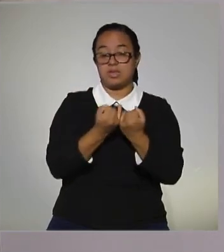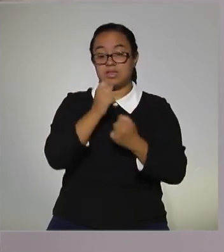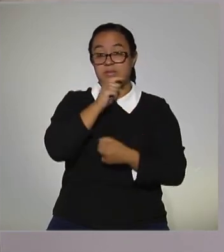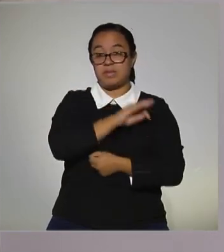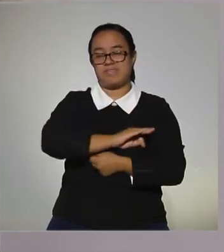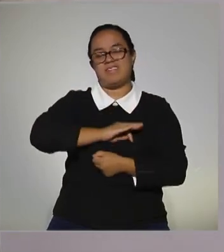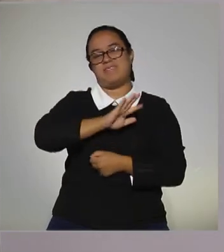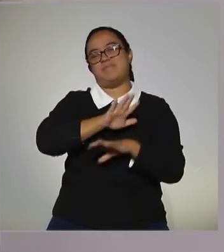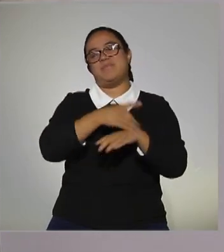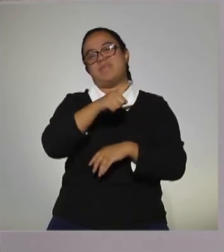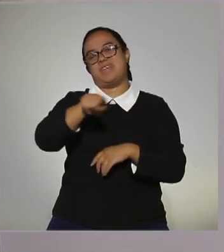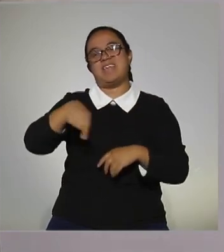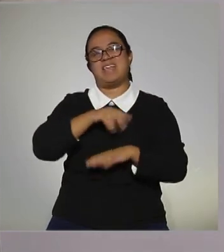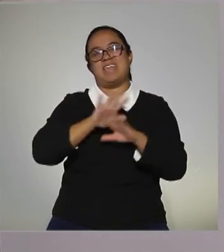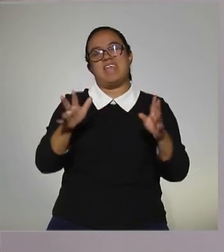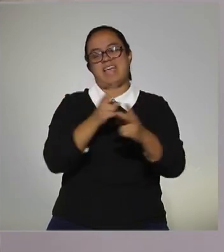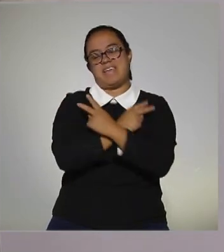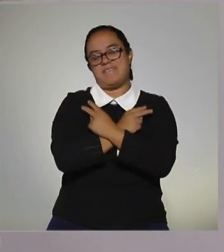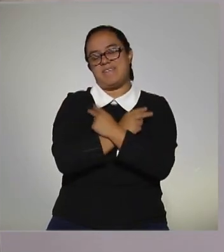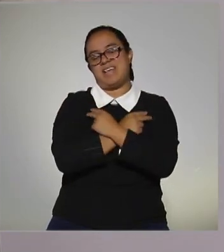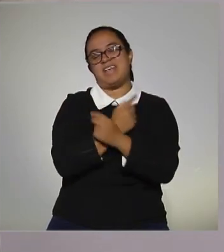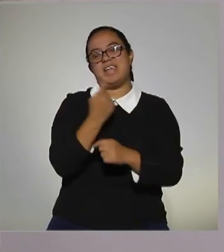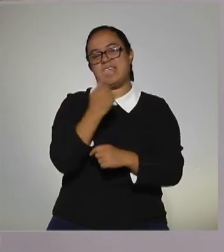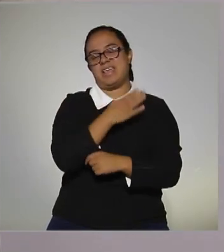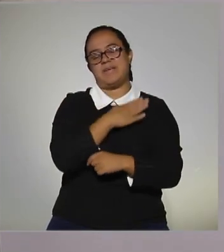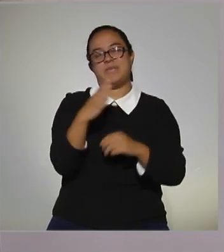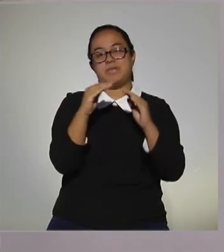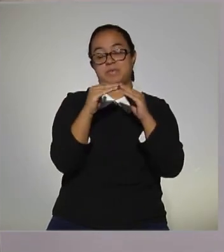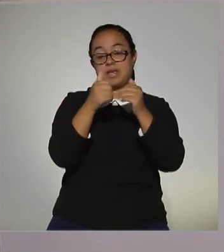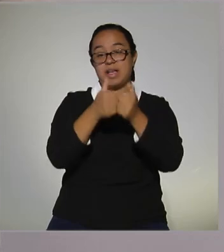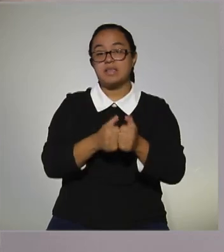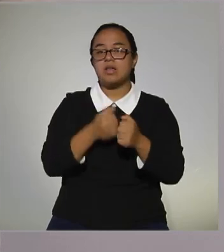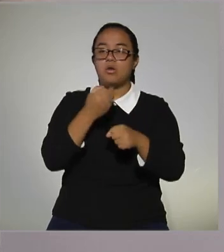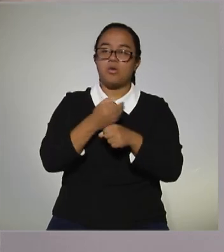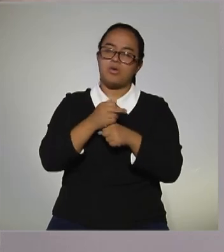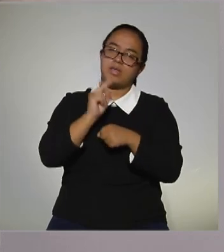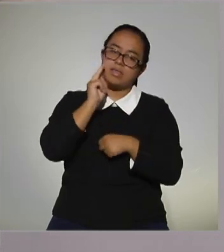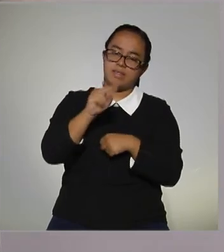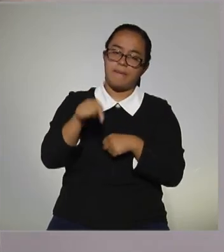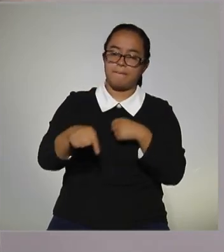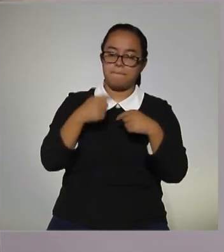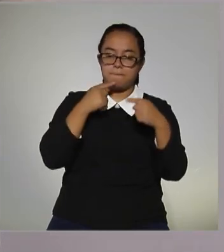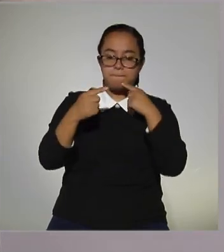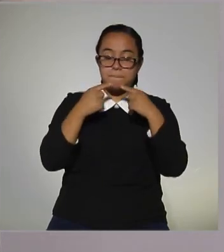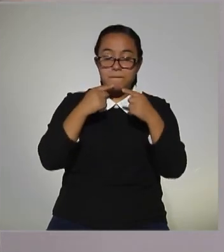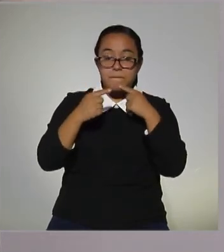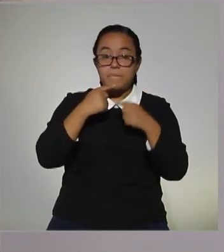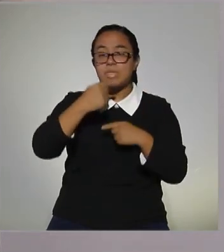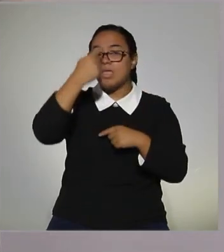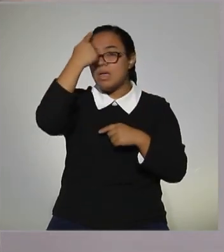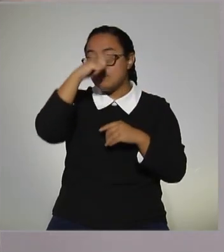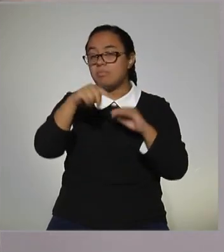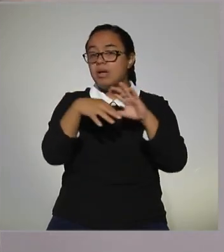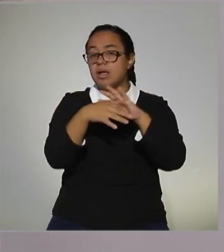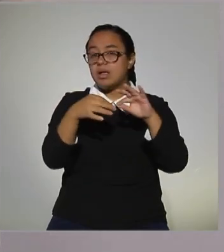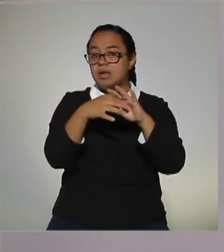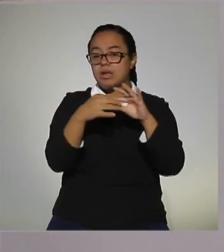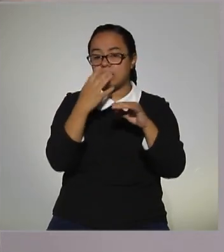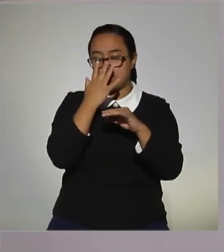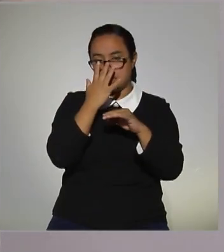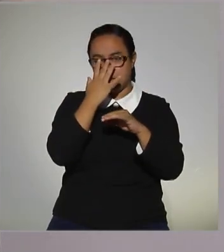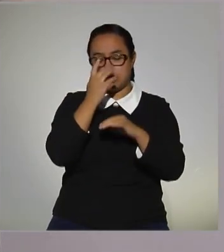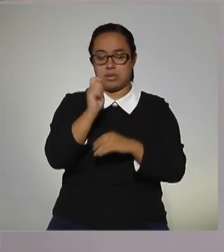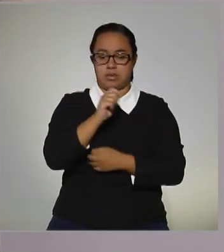ya están de vacaciones. Qué bueno que estén en casa, que puedan sintonizar nuestro programa de diálogos para hablar del